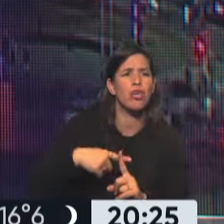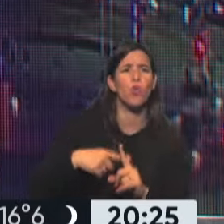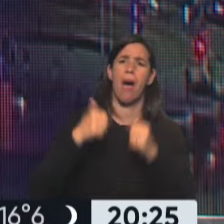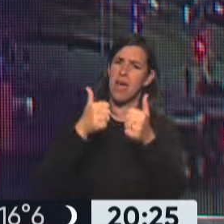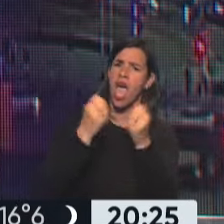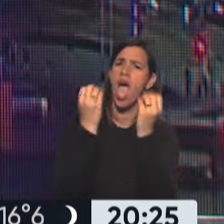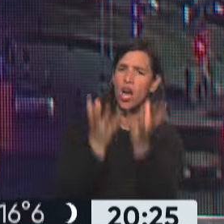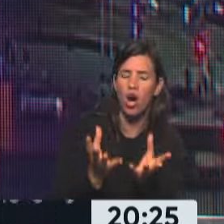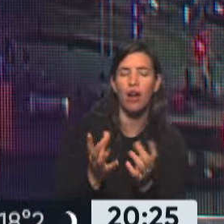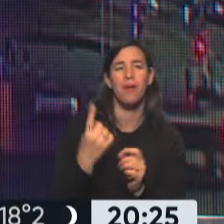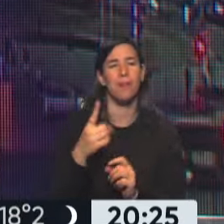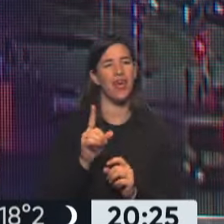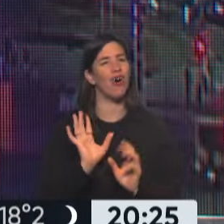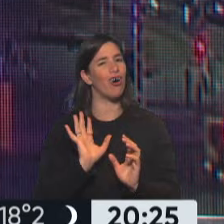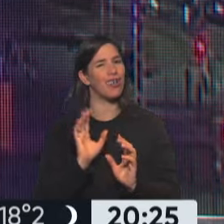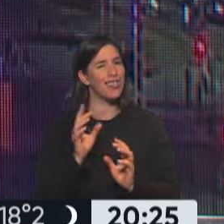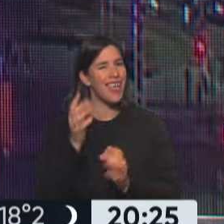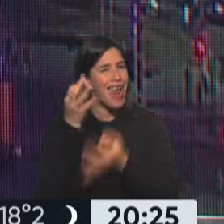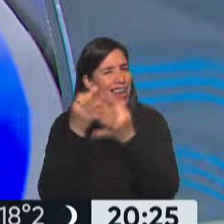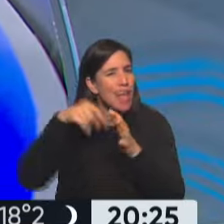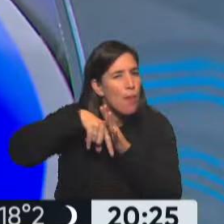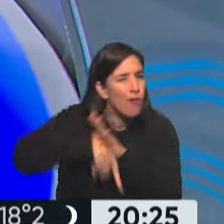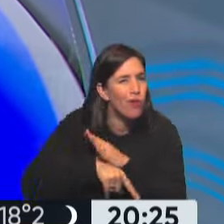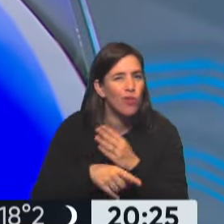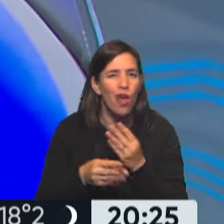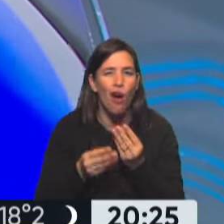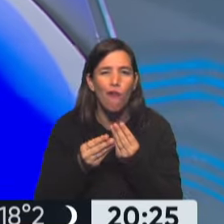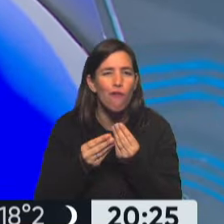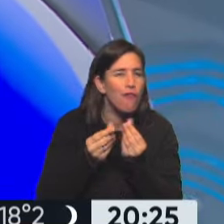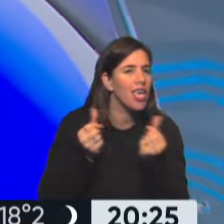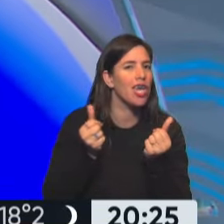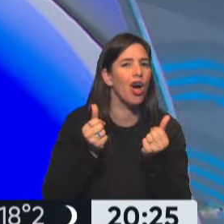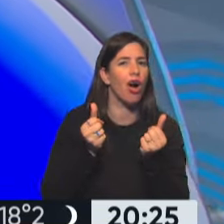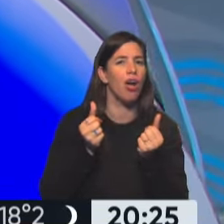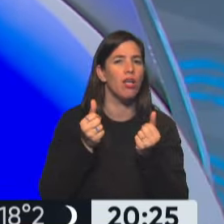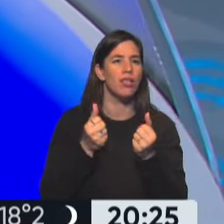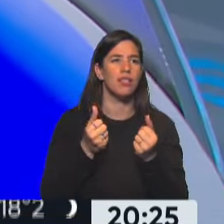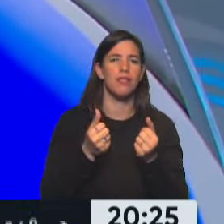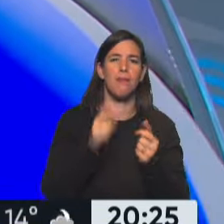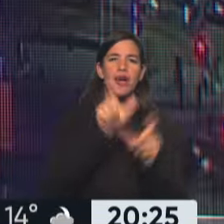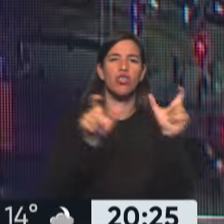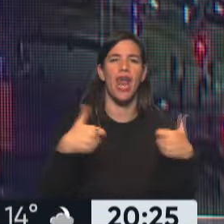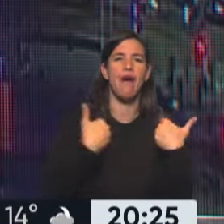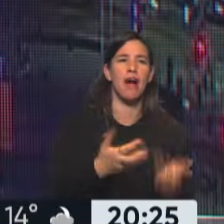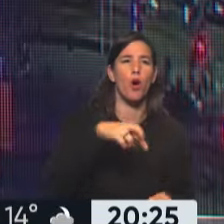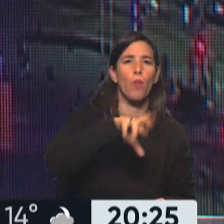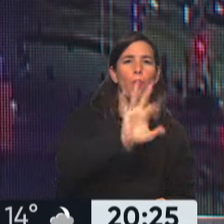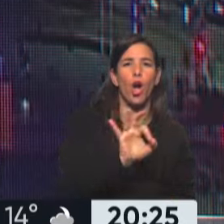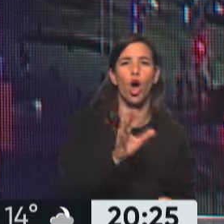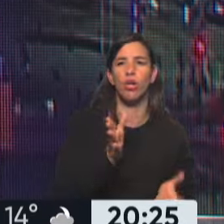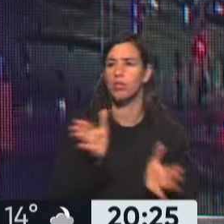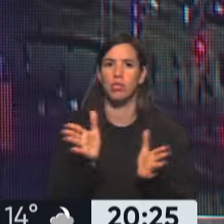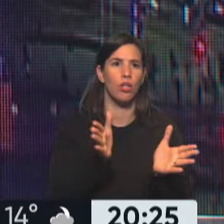Quizá el votante del Pro no tiene a dónde ir Sabiendo de que es un apoyo Me parece que la estrategia de mi ley es Clara es